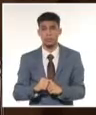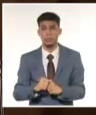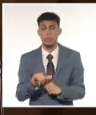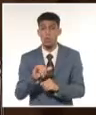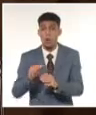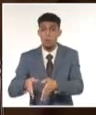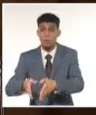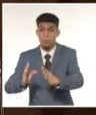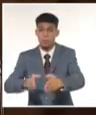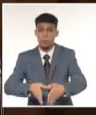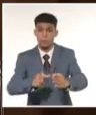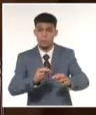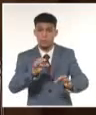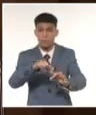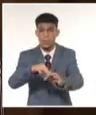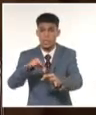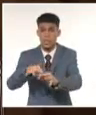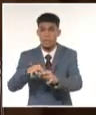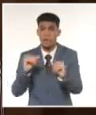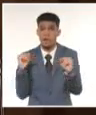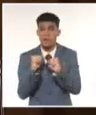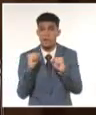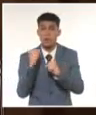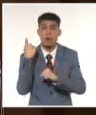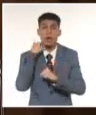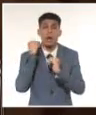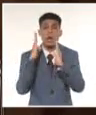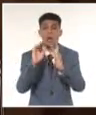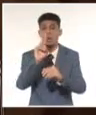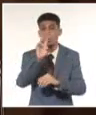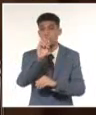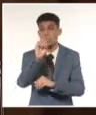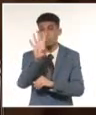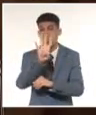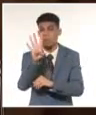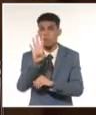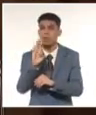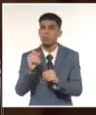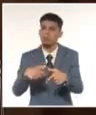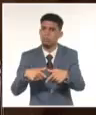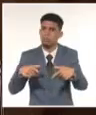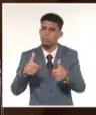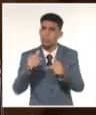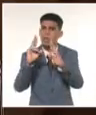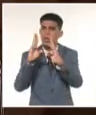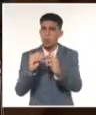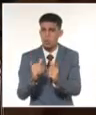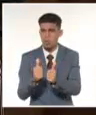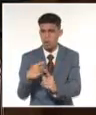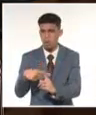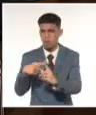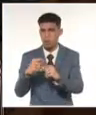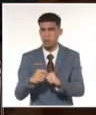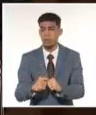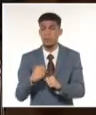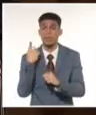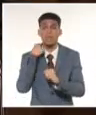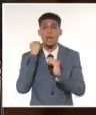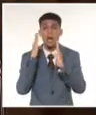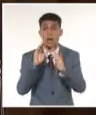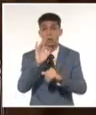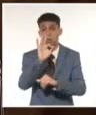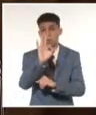campañas de primavera y frío del 2024 son los mayores de los últimos 10 años. Se sembraron en el año fiscal más